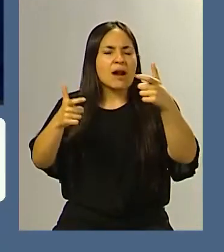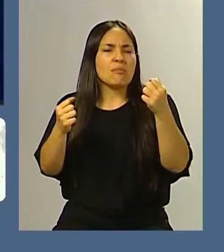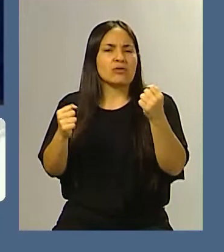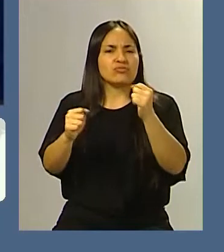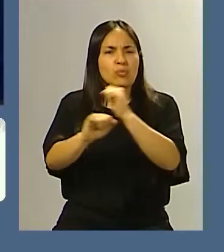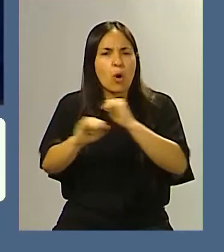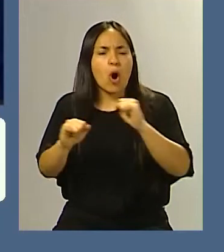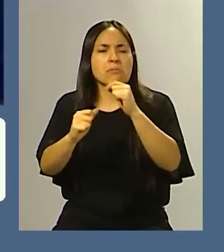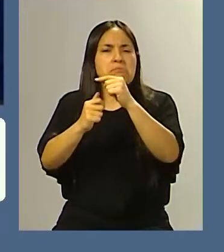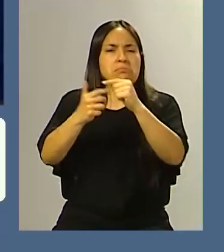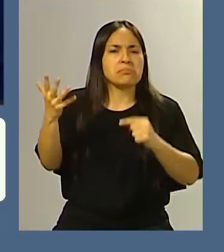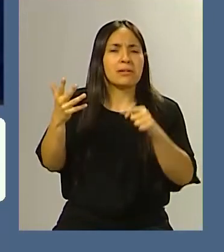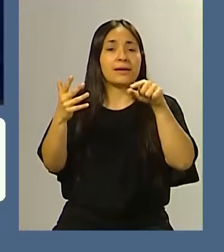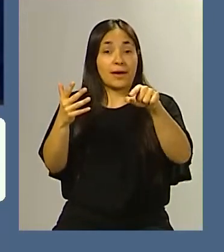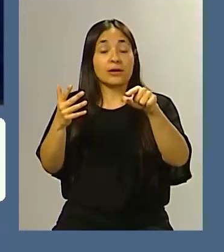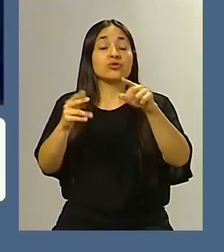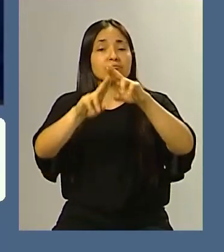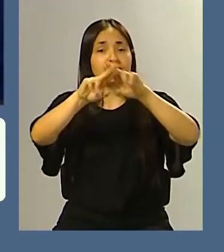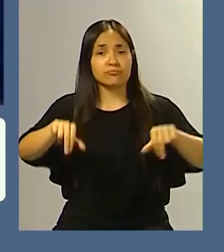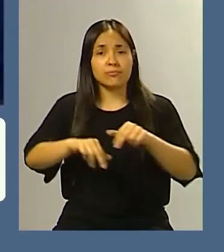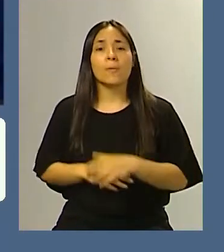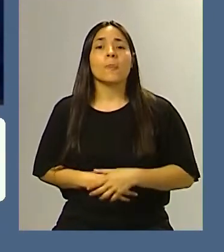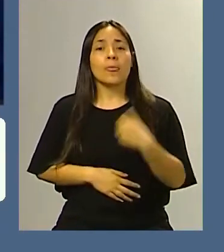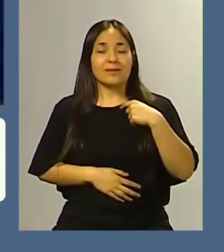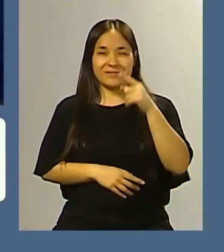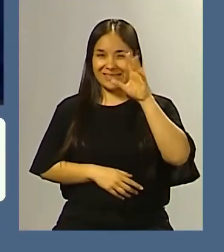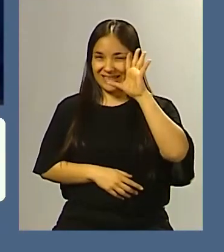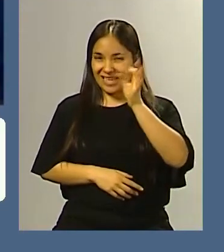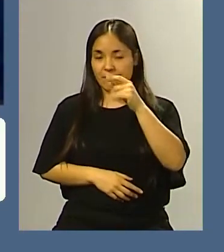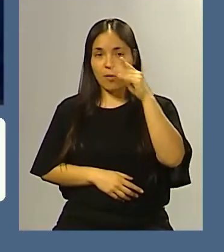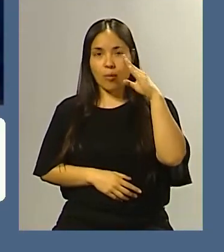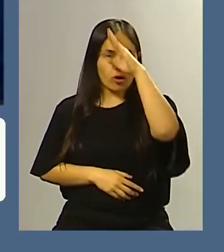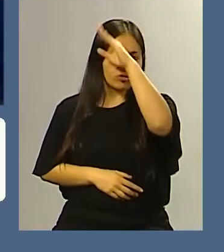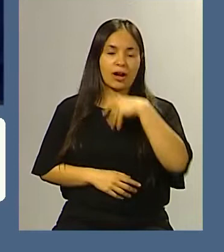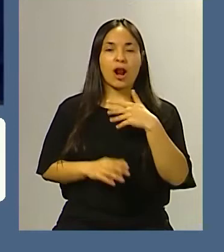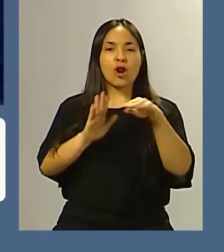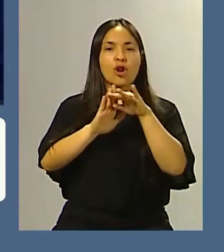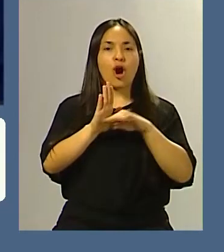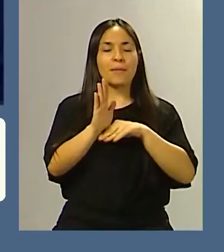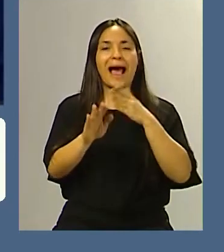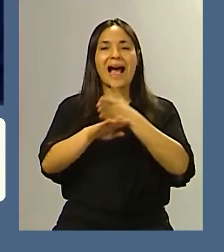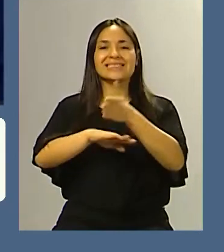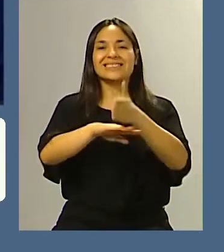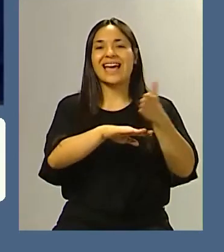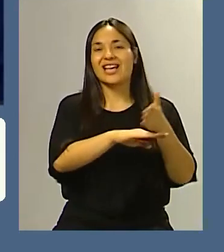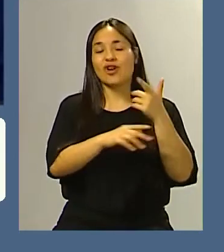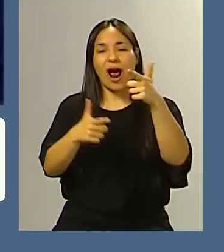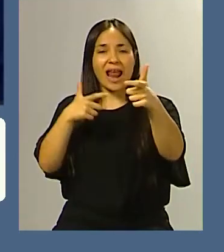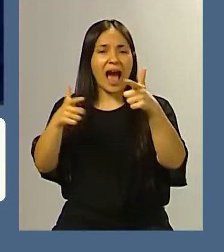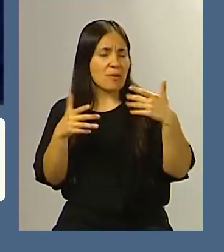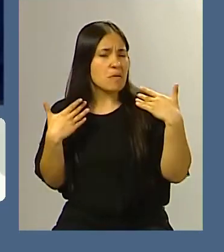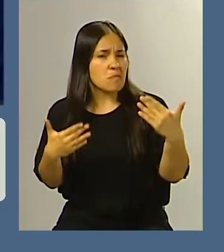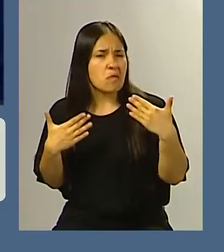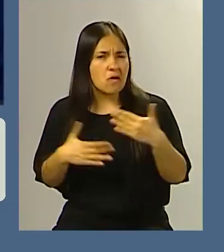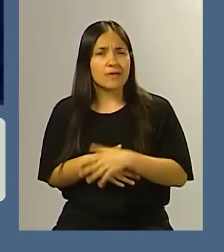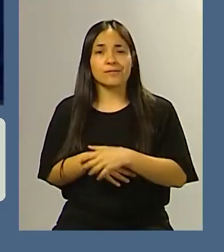del país, ¿no? Como saben, Bolsonaro ha flexibilizado las normas de acceso a las armas, sí, contando que estos